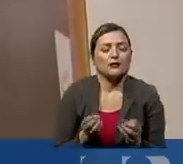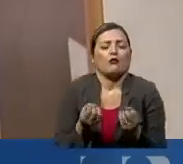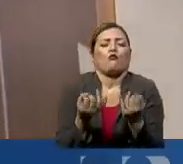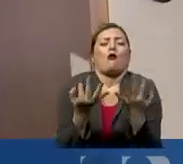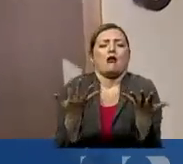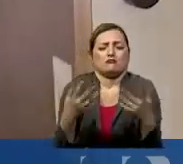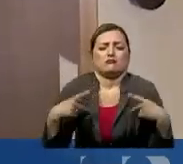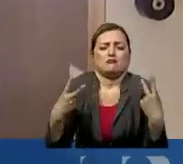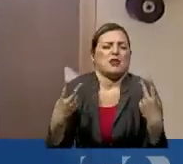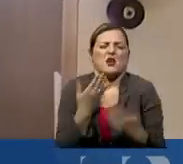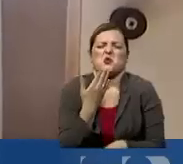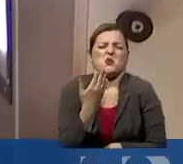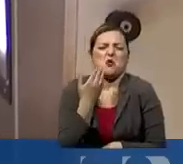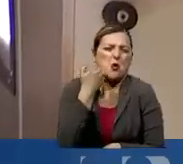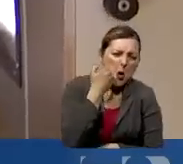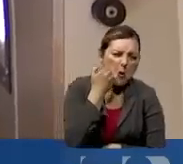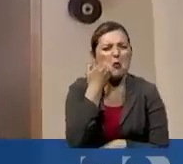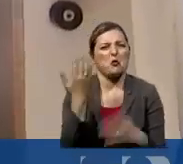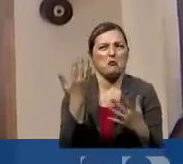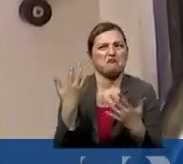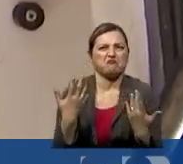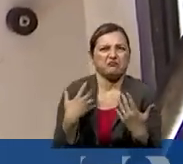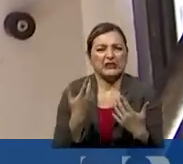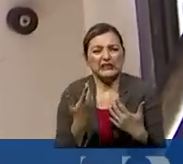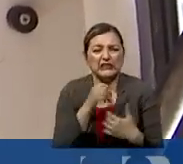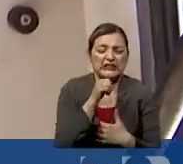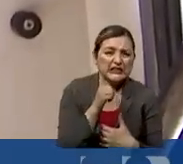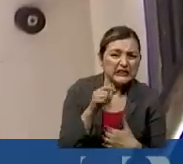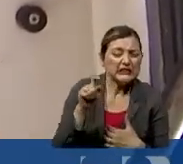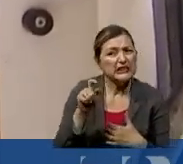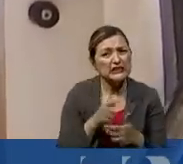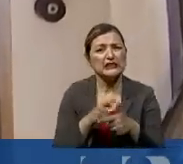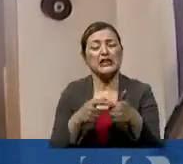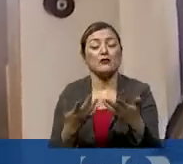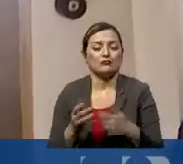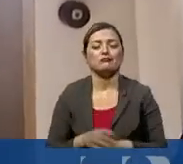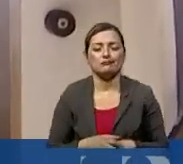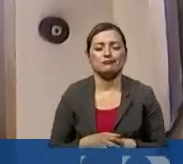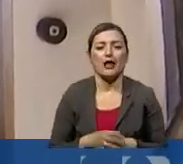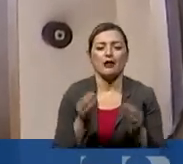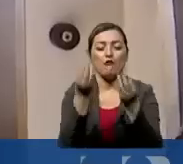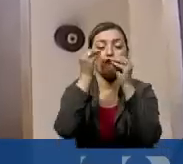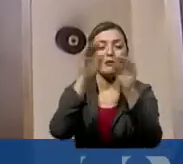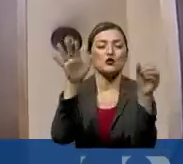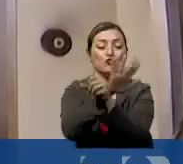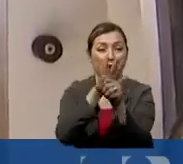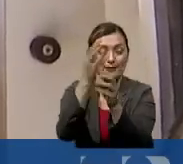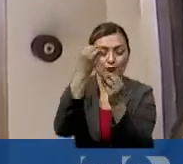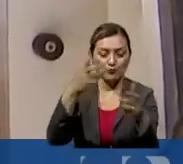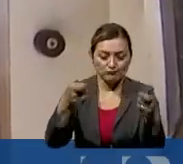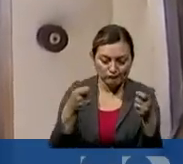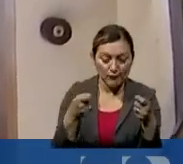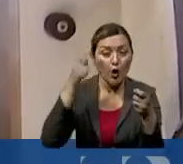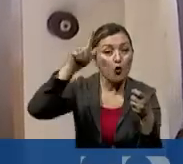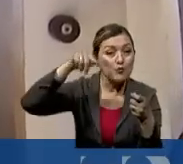son sus condiciones de vida también acá en el país, es decir, recogerán una información más completa sobre este tema. Según información que tiene